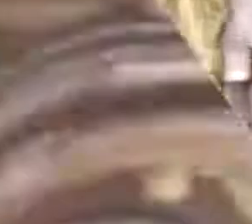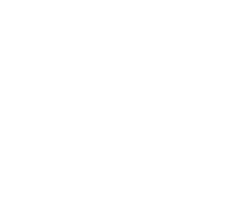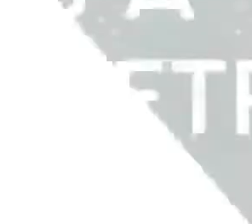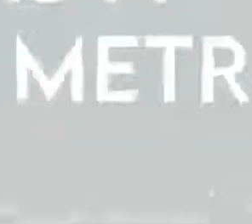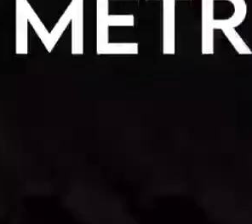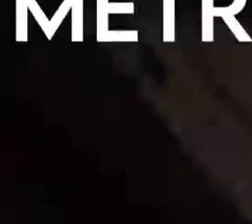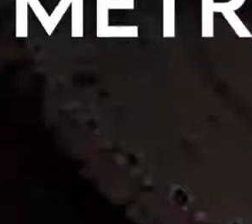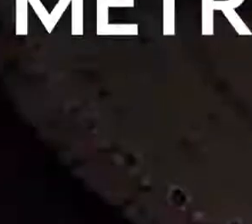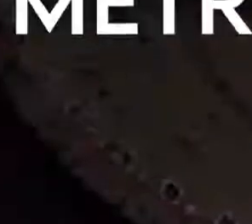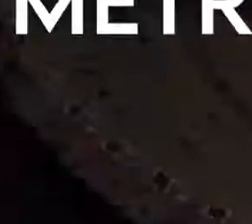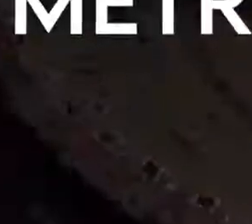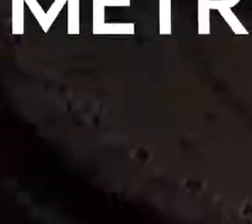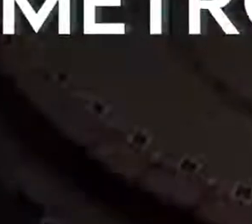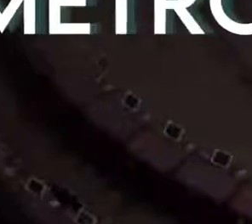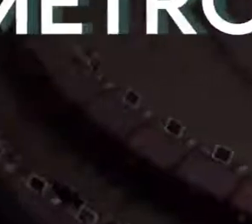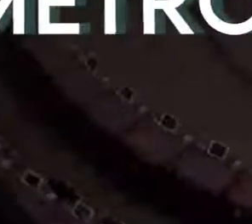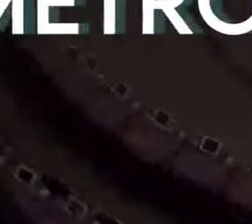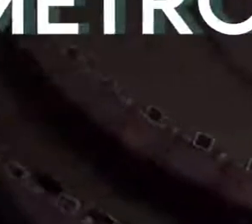momento